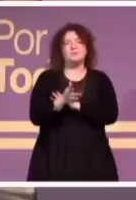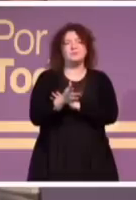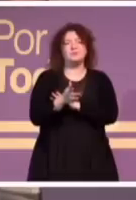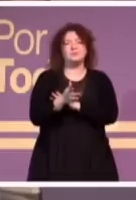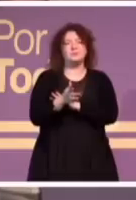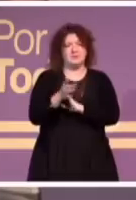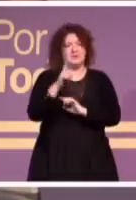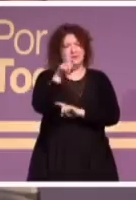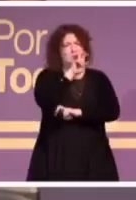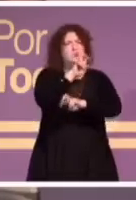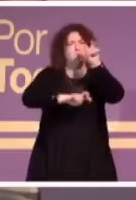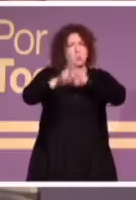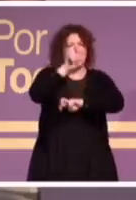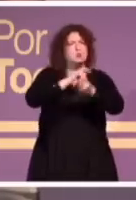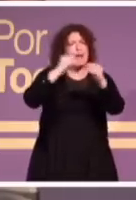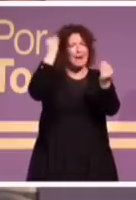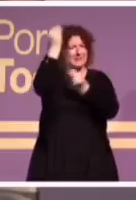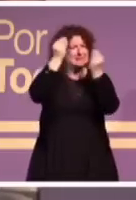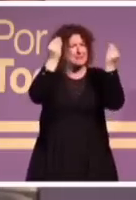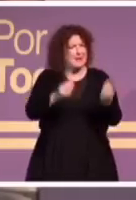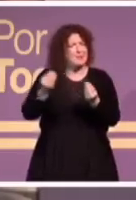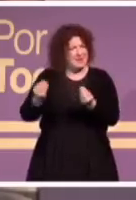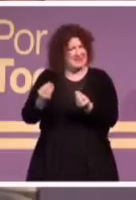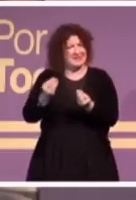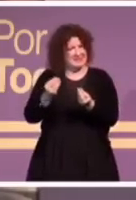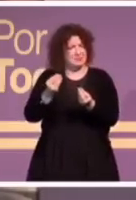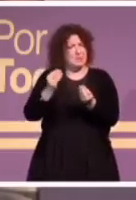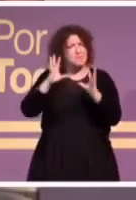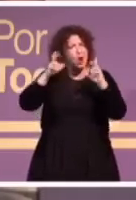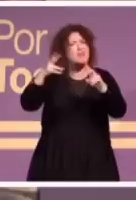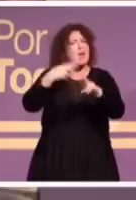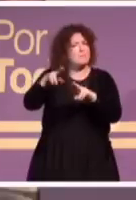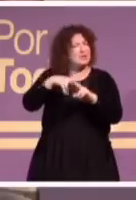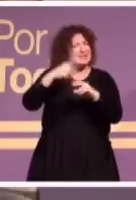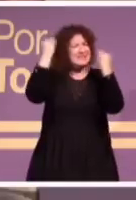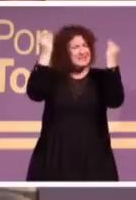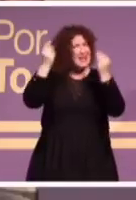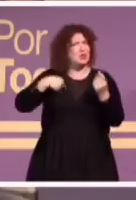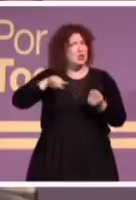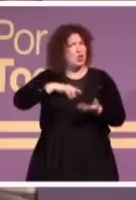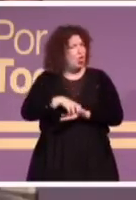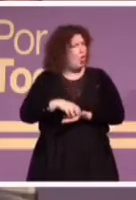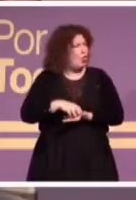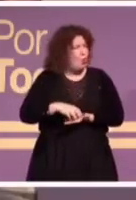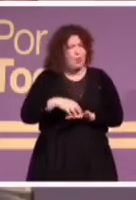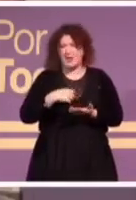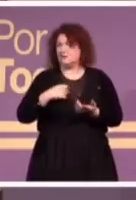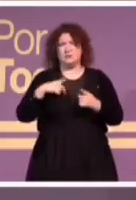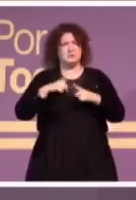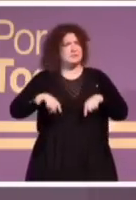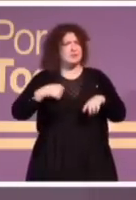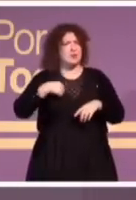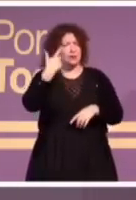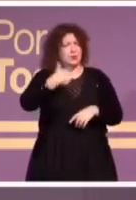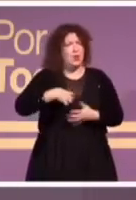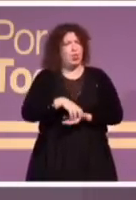una consecuencia buscada de la violencia política. Hacer que dudemos permanentemente de